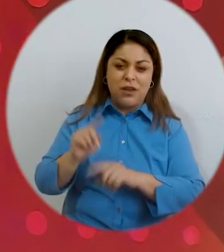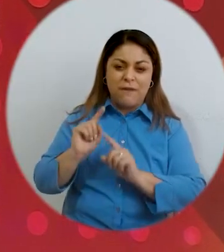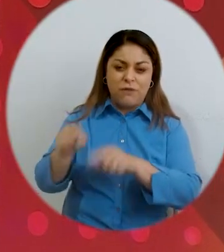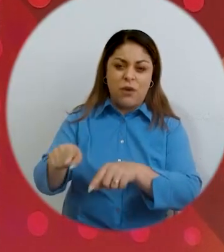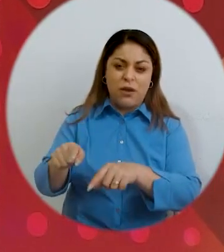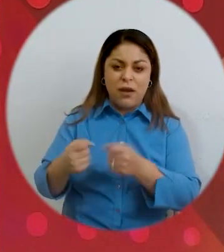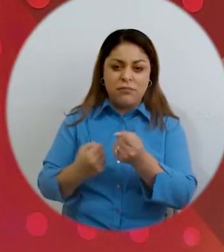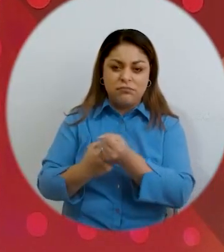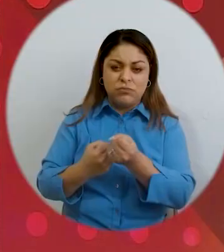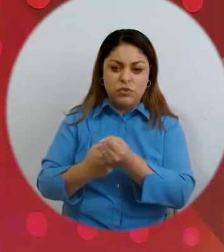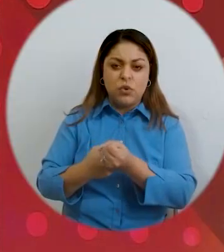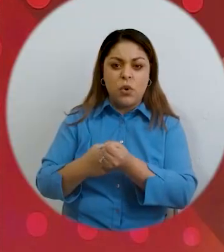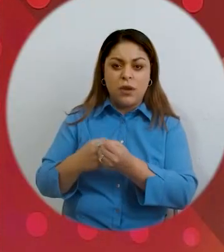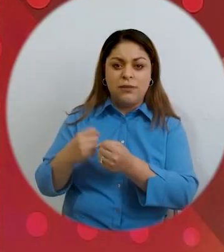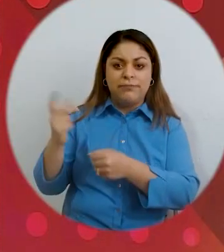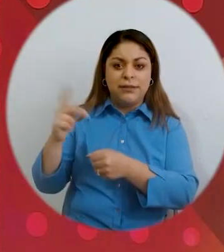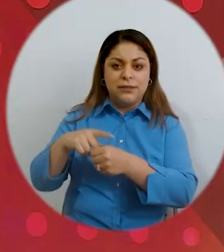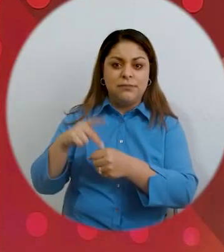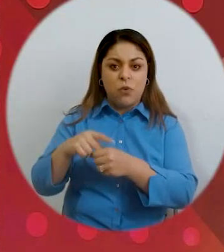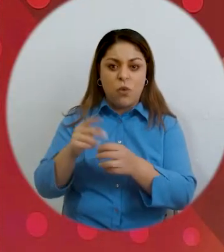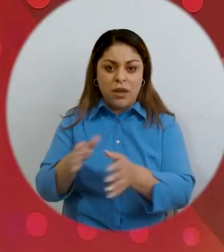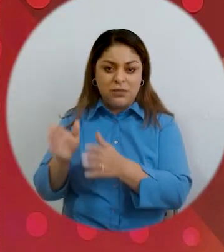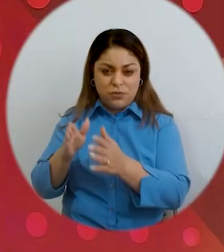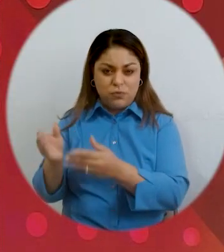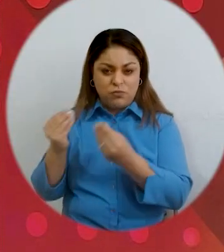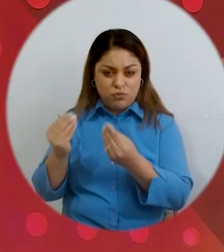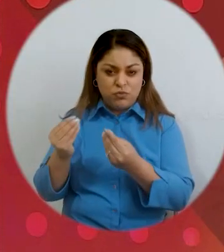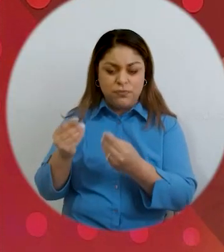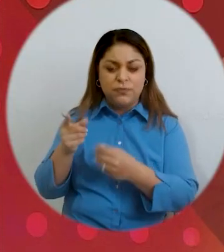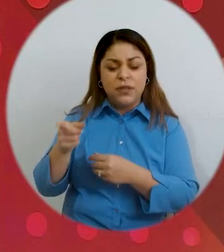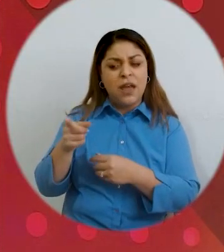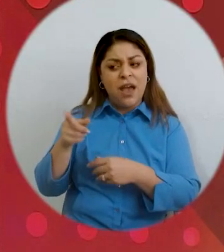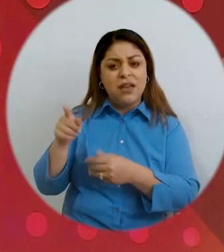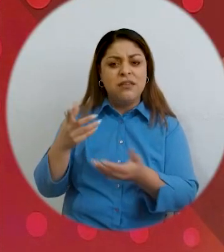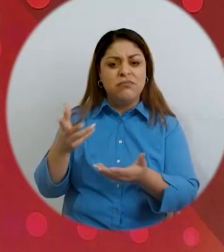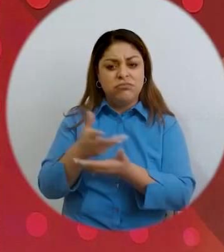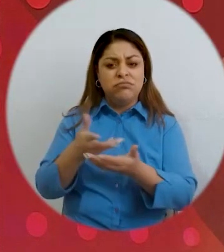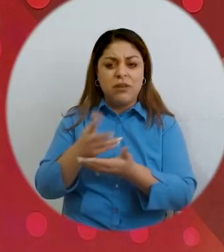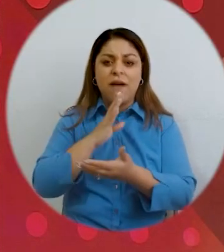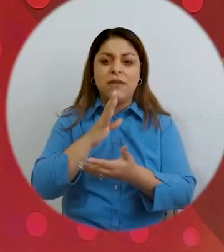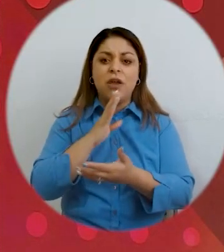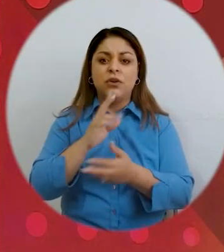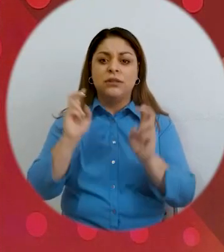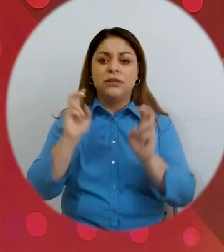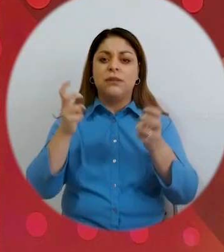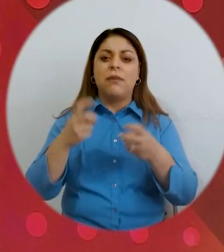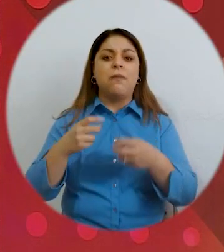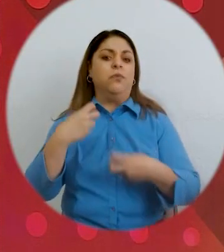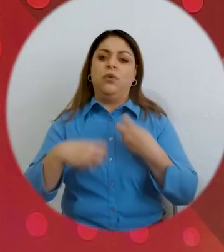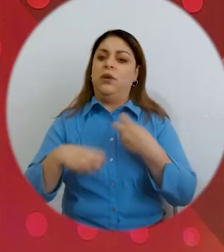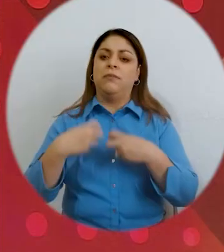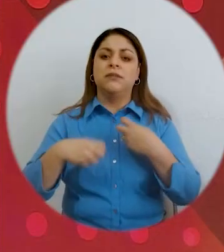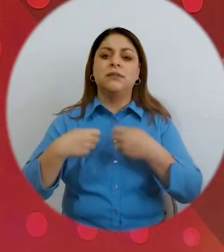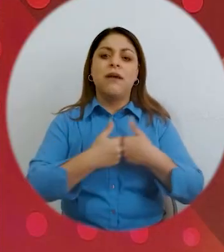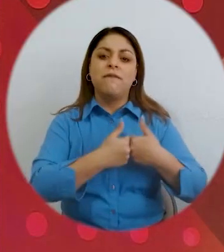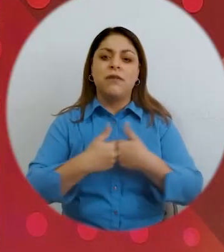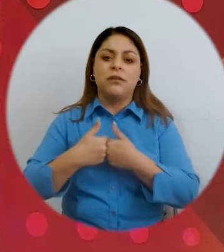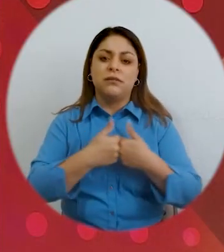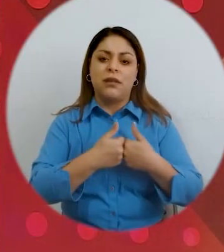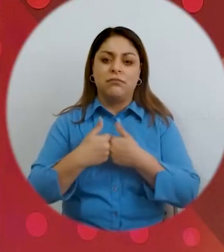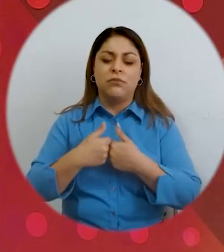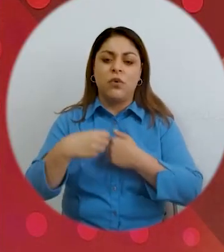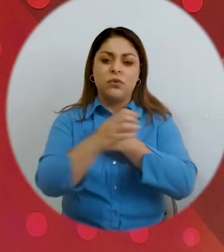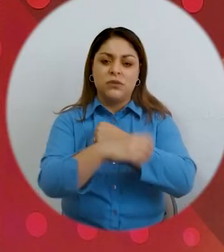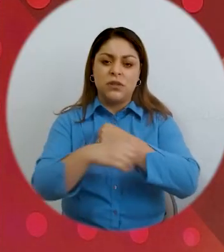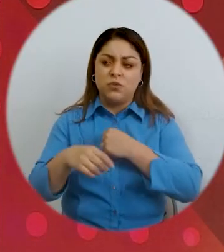como coorganizador, se abordaron muchísimos de los problemas que enfrentan el océano. ¿Cuáles podríamos recapitular que fueron